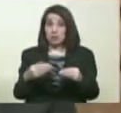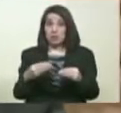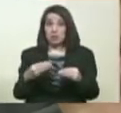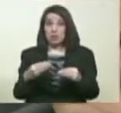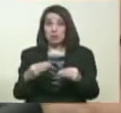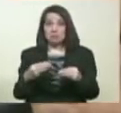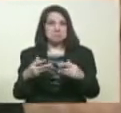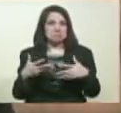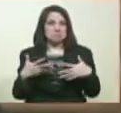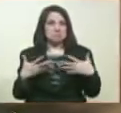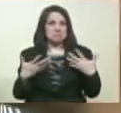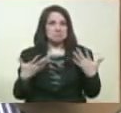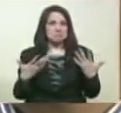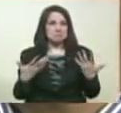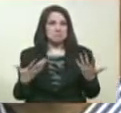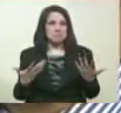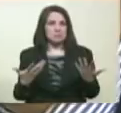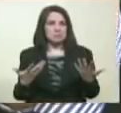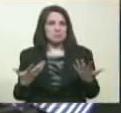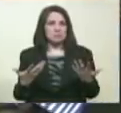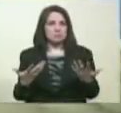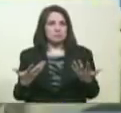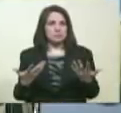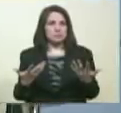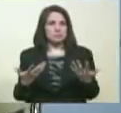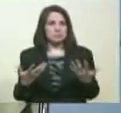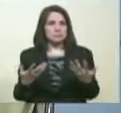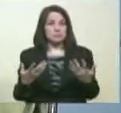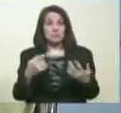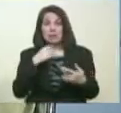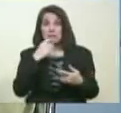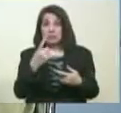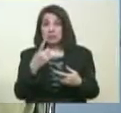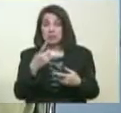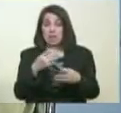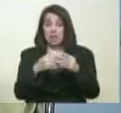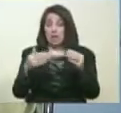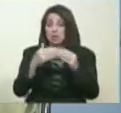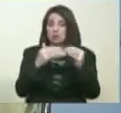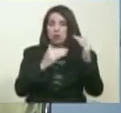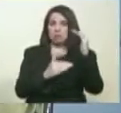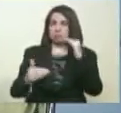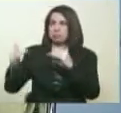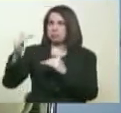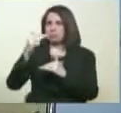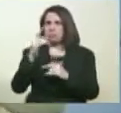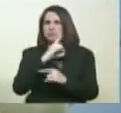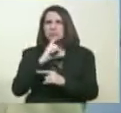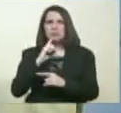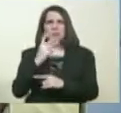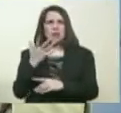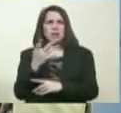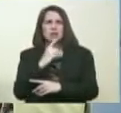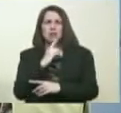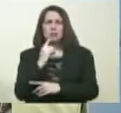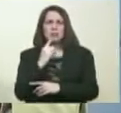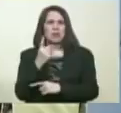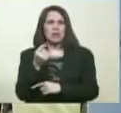de los factores del llamado implícito, ¿cómo lo llamarías tú, Simón Serva? ¿Cómo se llama